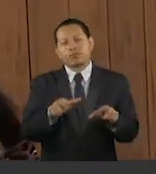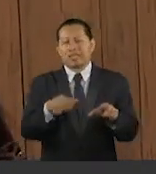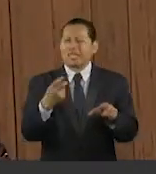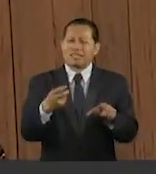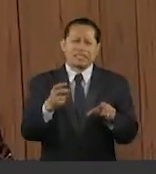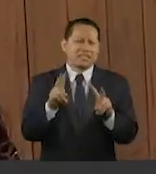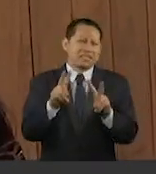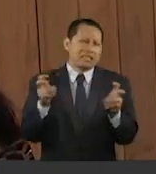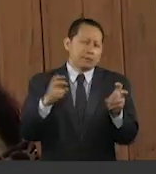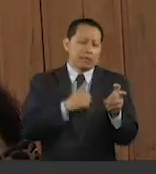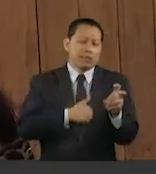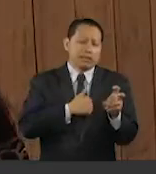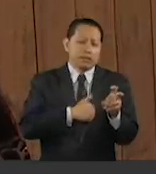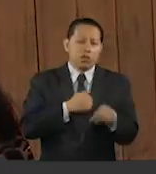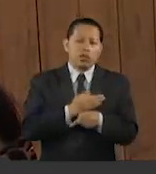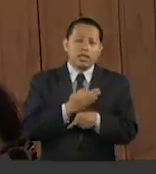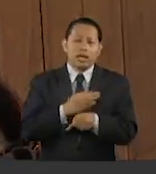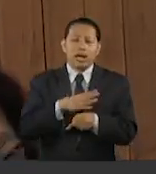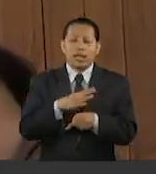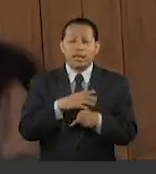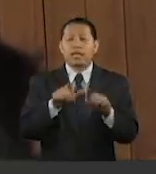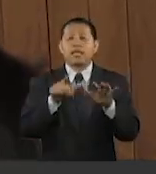lamentable llevamos 17 asesinatos